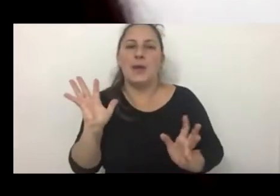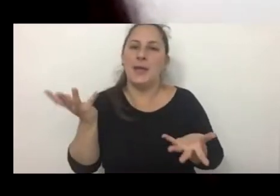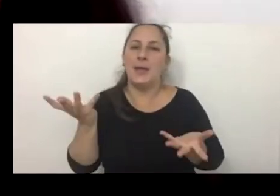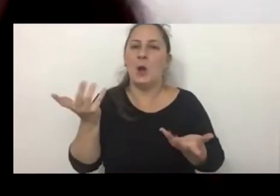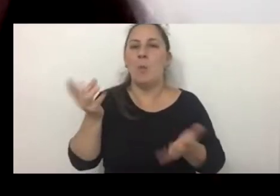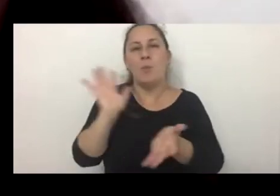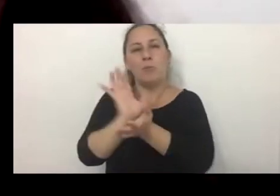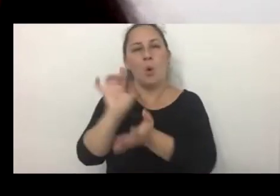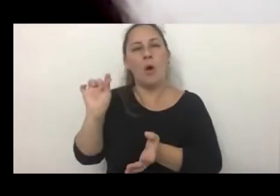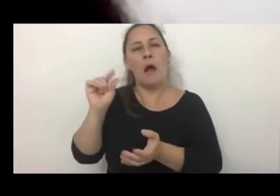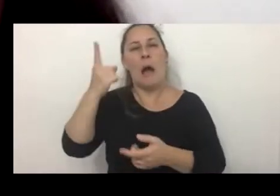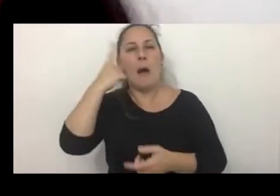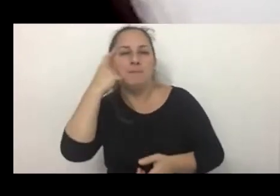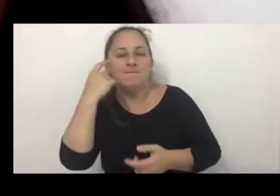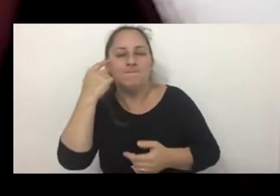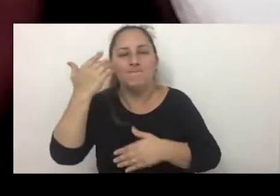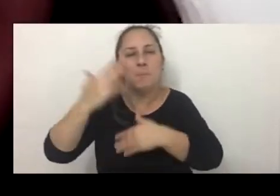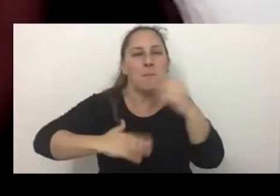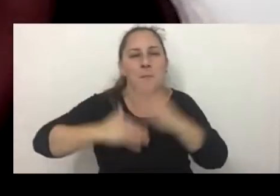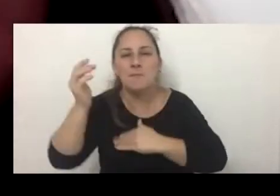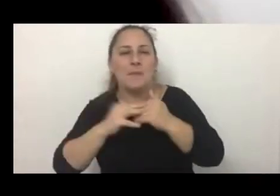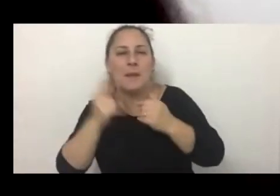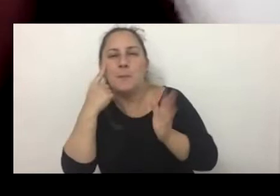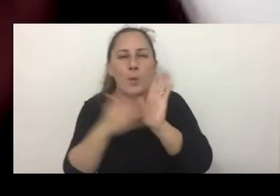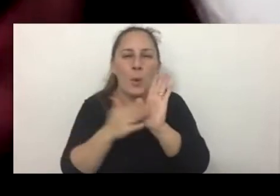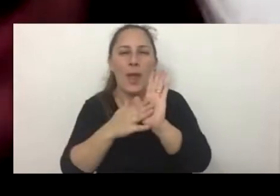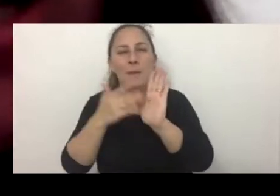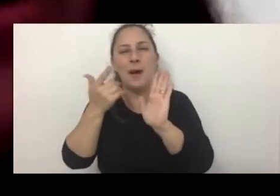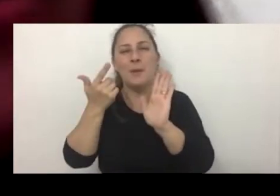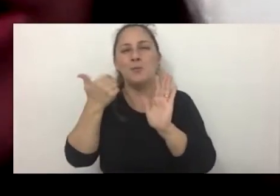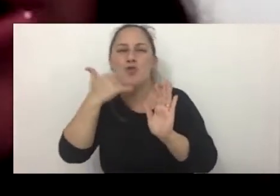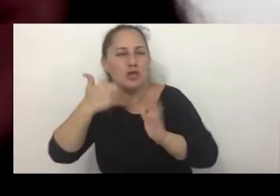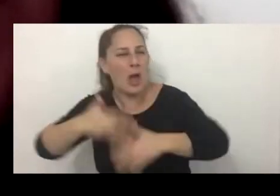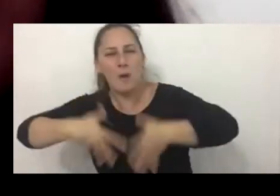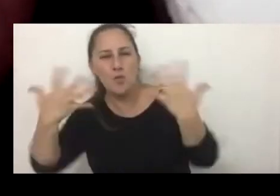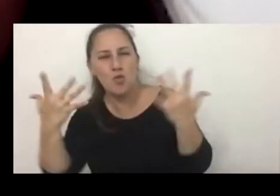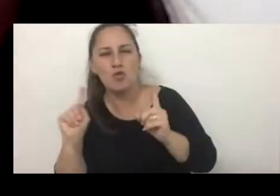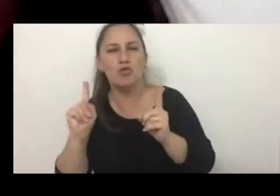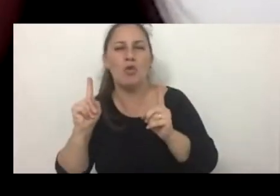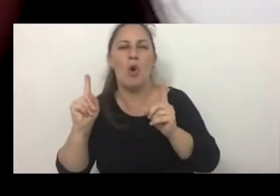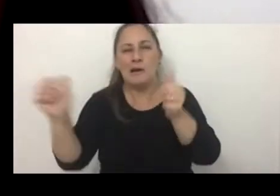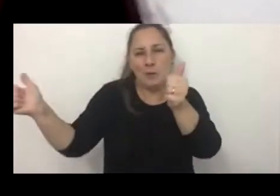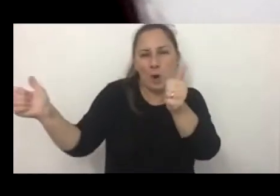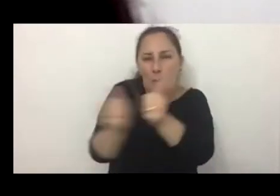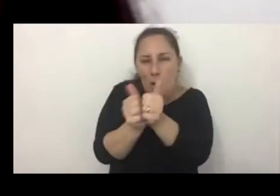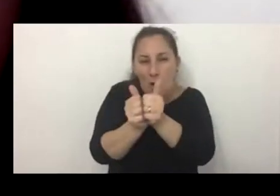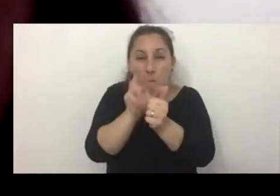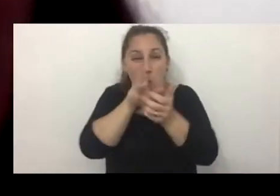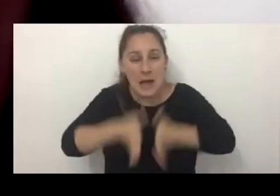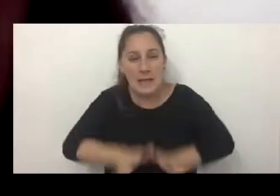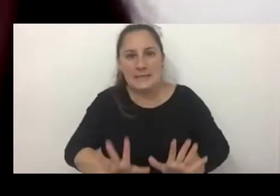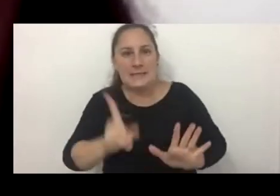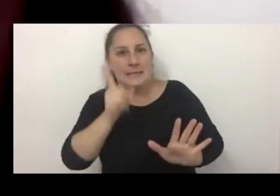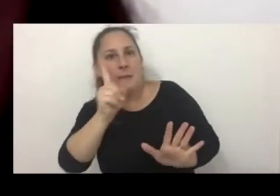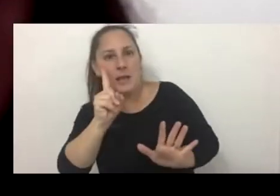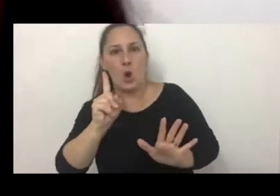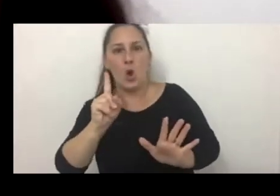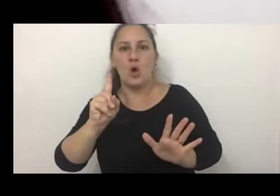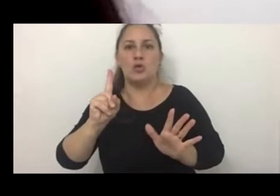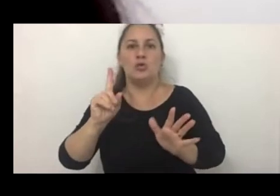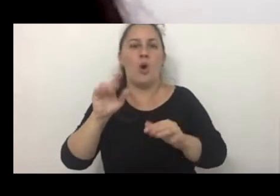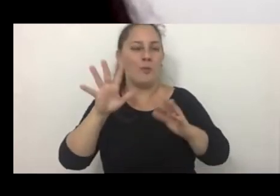mujeres no podían estudiar. Entonces, eso también hizo que en algún punto la figura de la partera empezara a verse